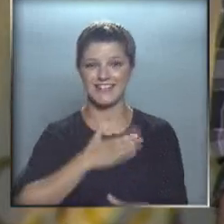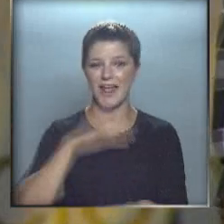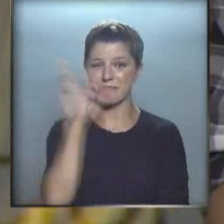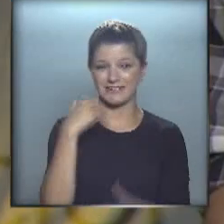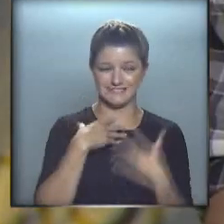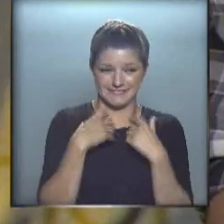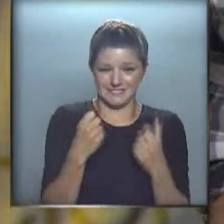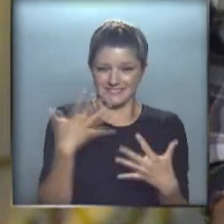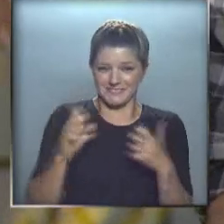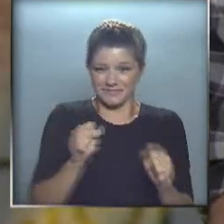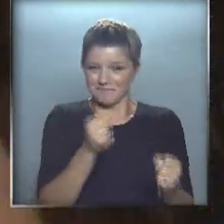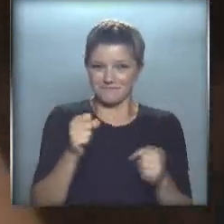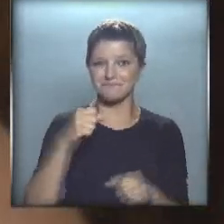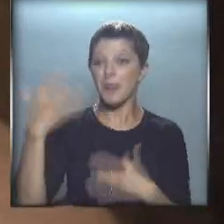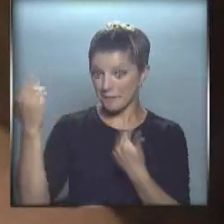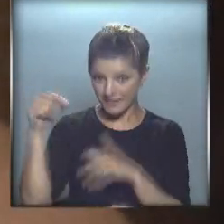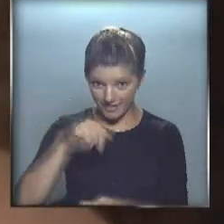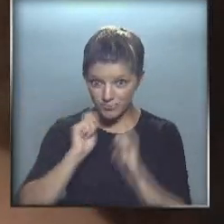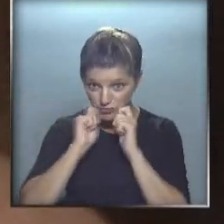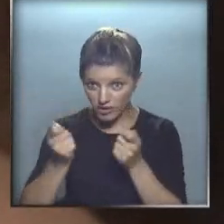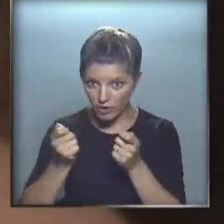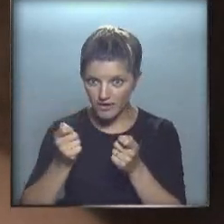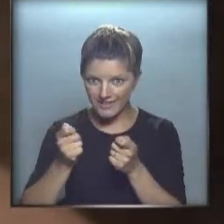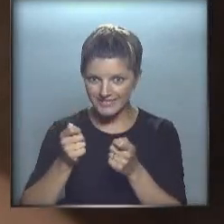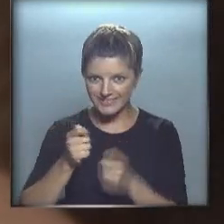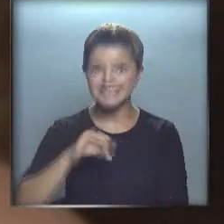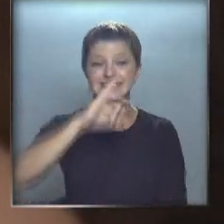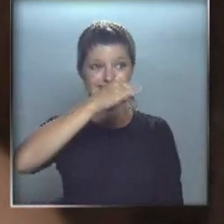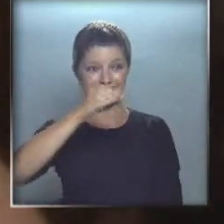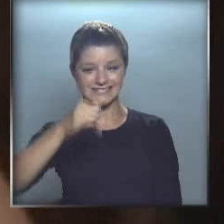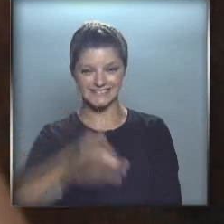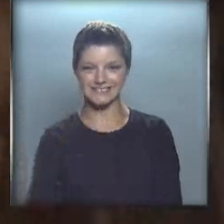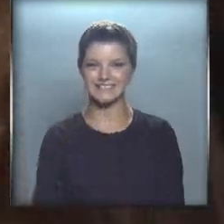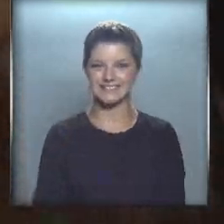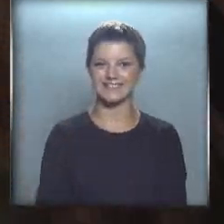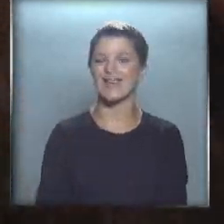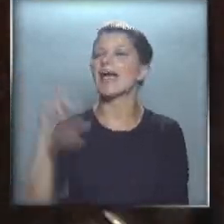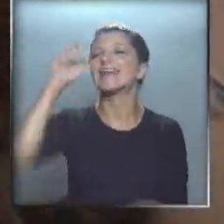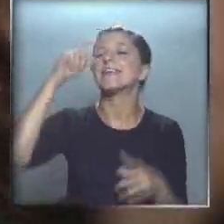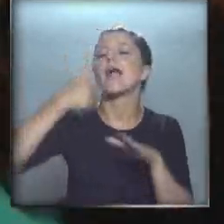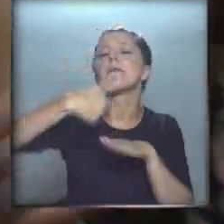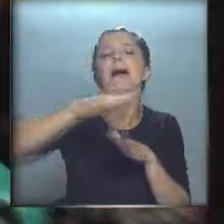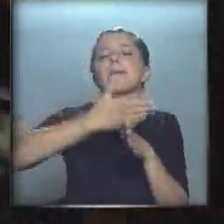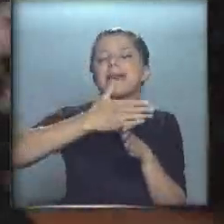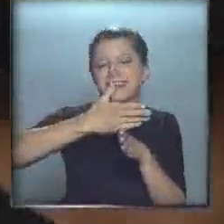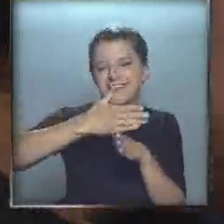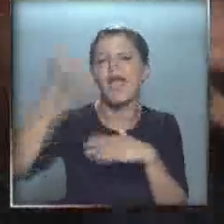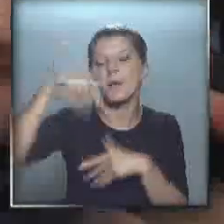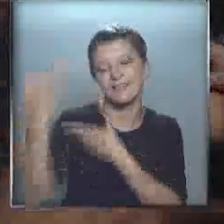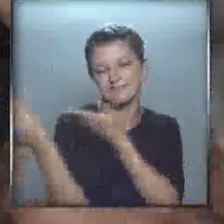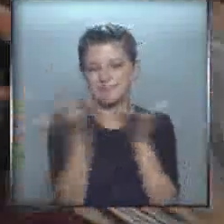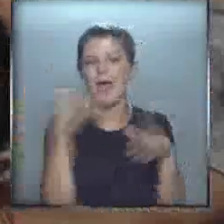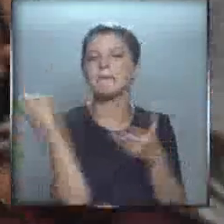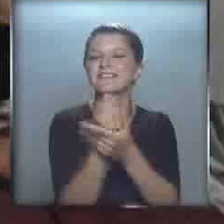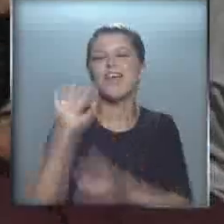fuerza. Vení a darle un beso. ¿Querés darle un beso a Santi? Yo creo que se ha formado una pareja. Que suba y que le dé un beso en representación de